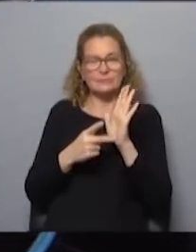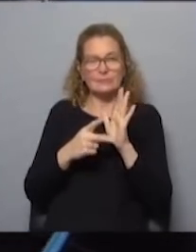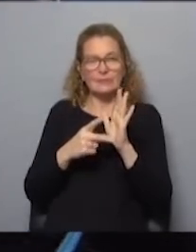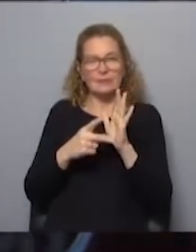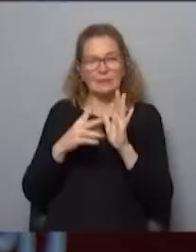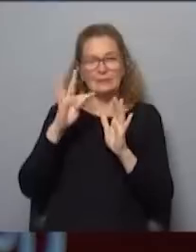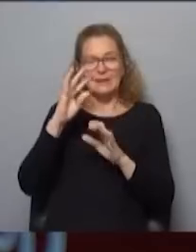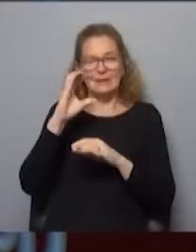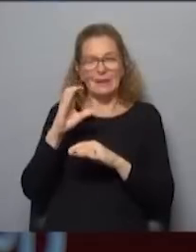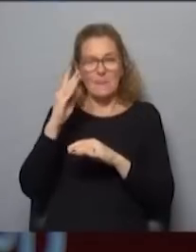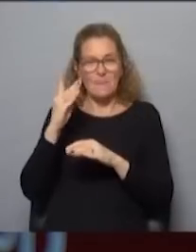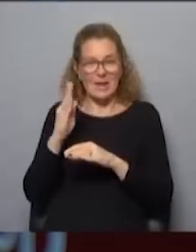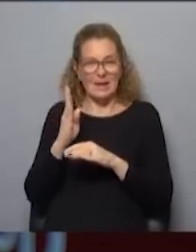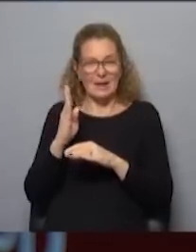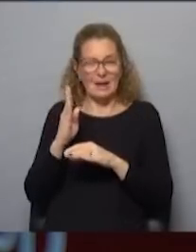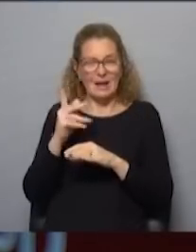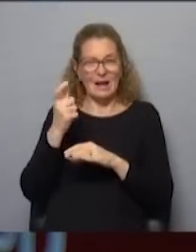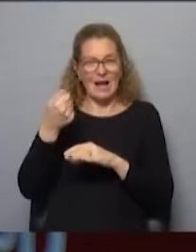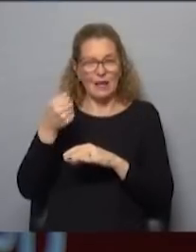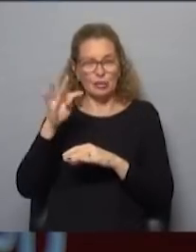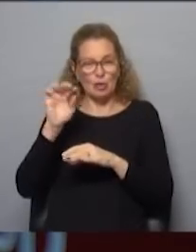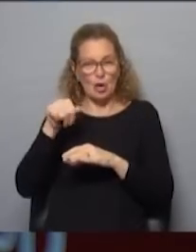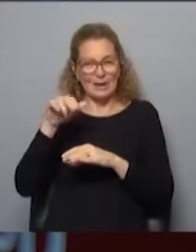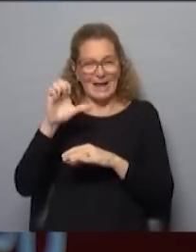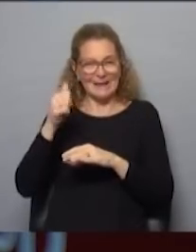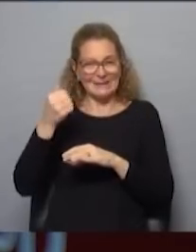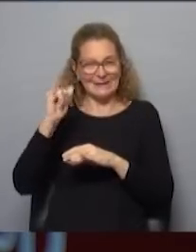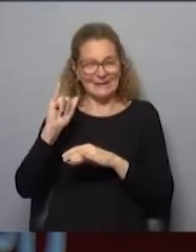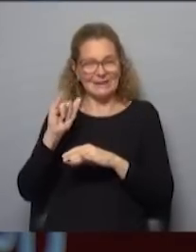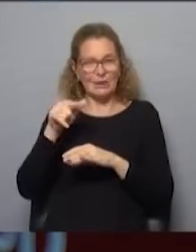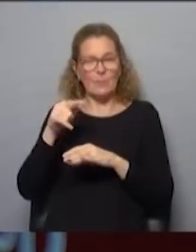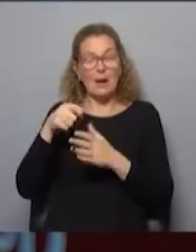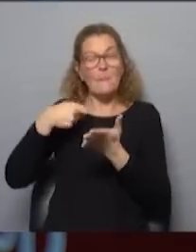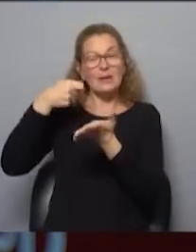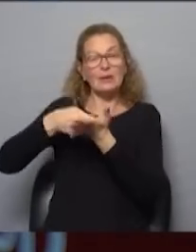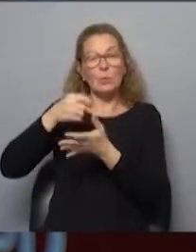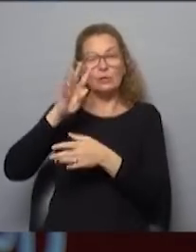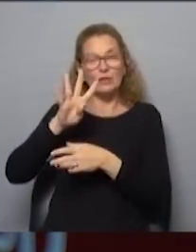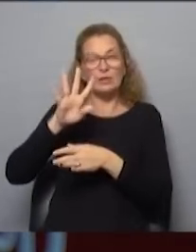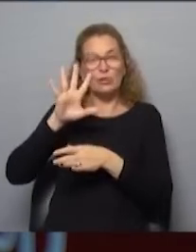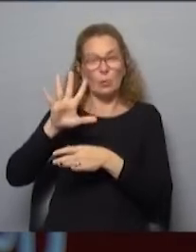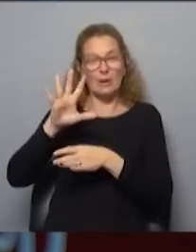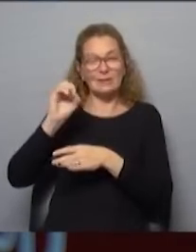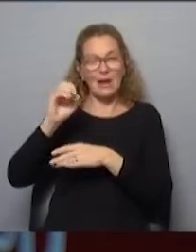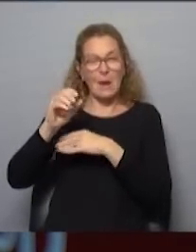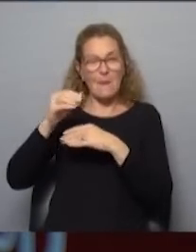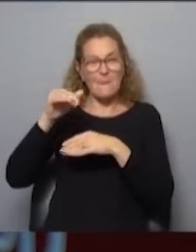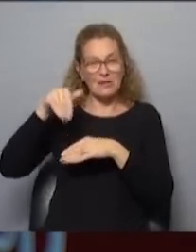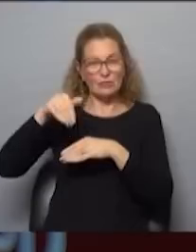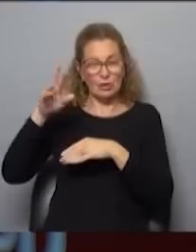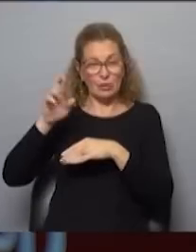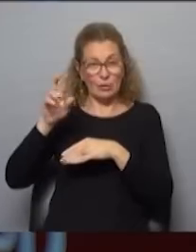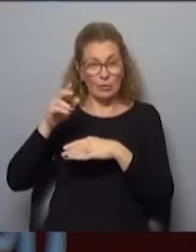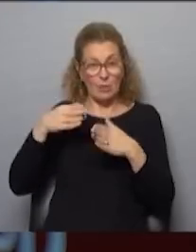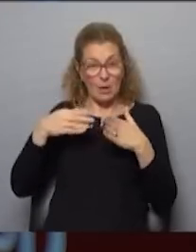tcp khatuna til para invertir 445 millones de dólares mejorando la terminal de contenedores es